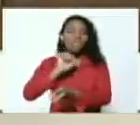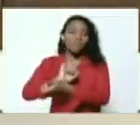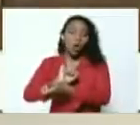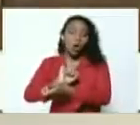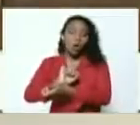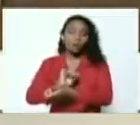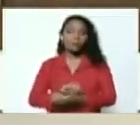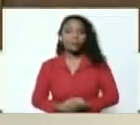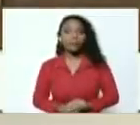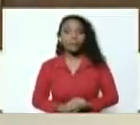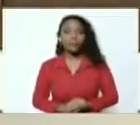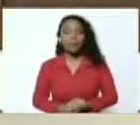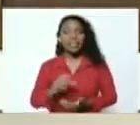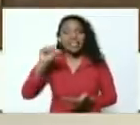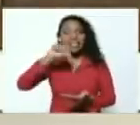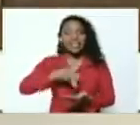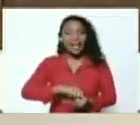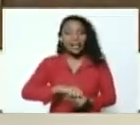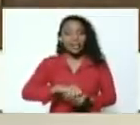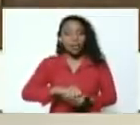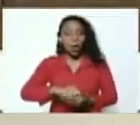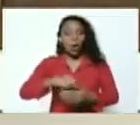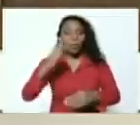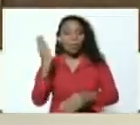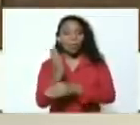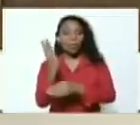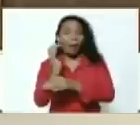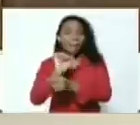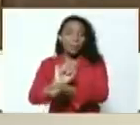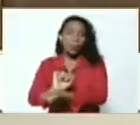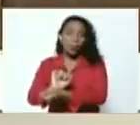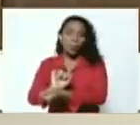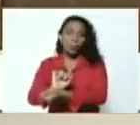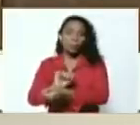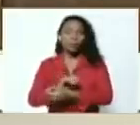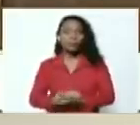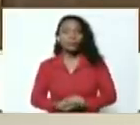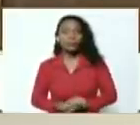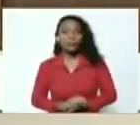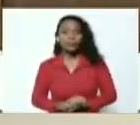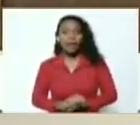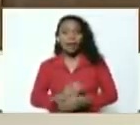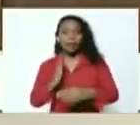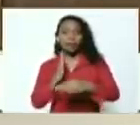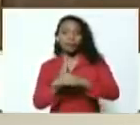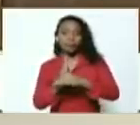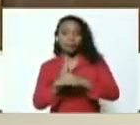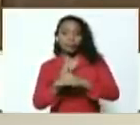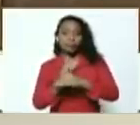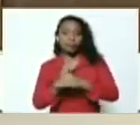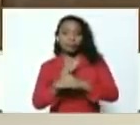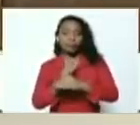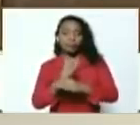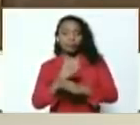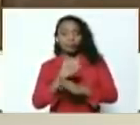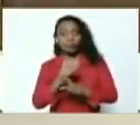libertad en centros penitenciarios y centros de prevención, detención preventiva, por